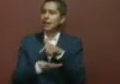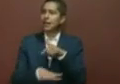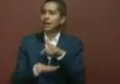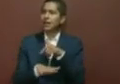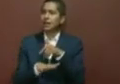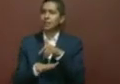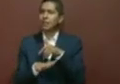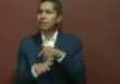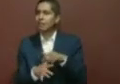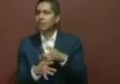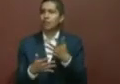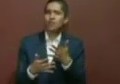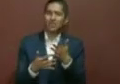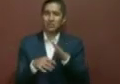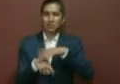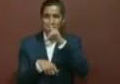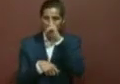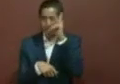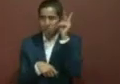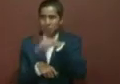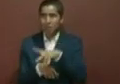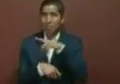No.